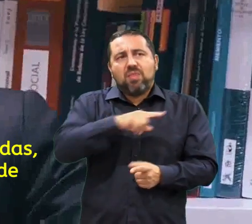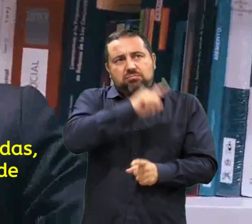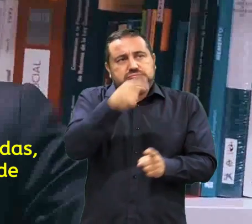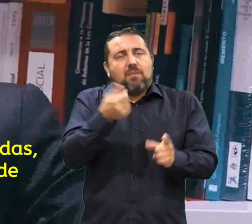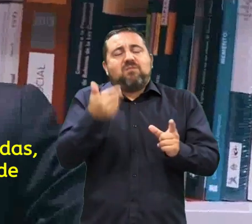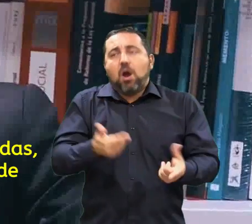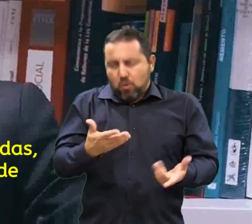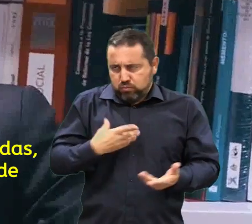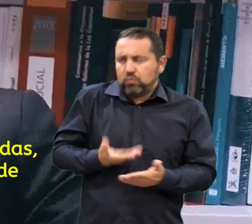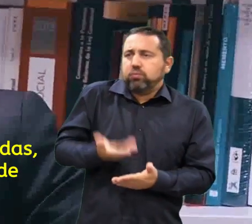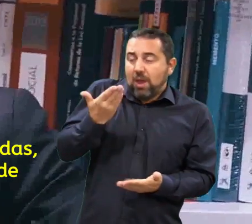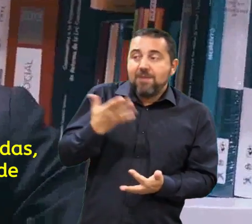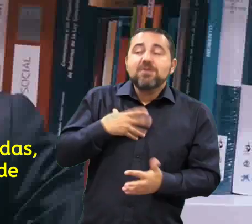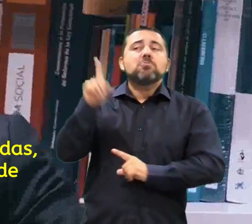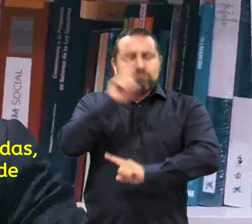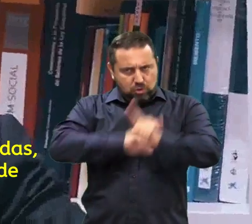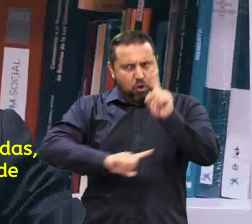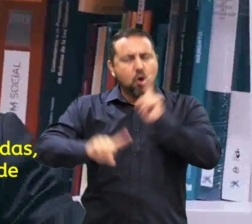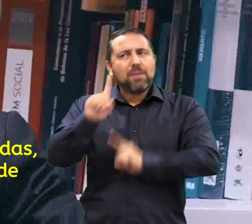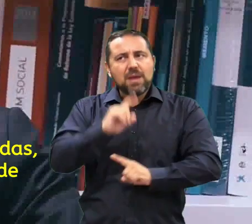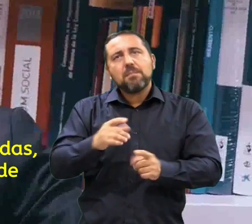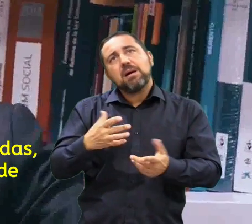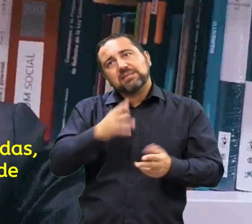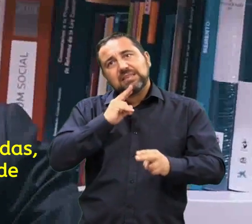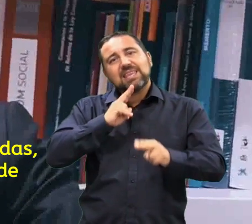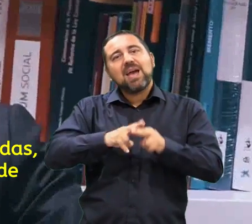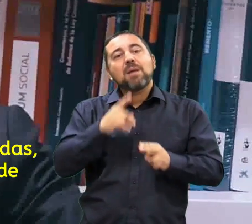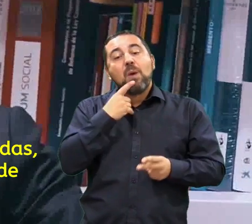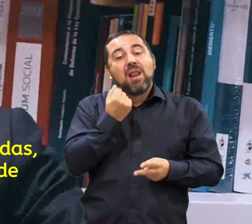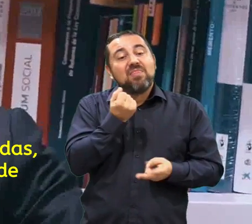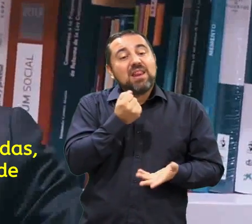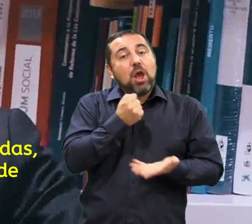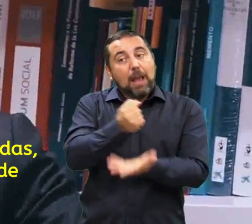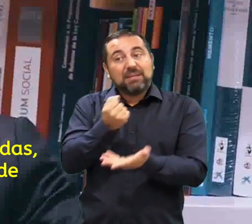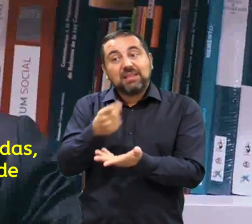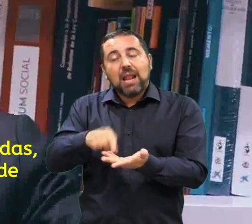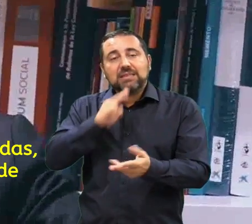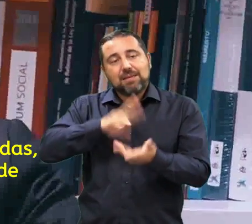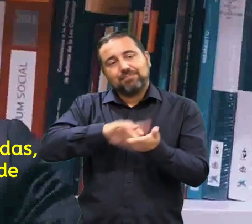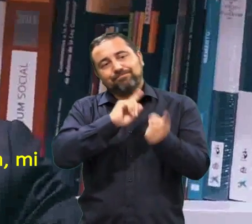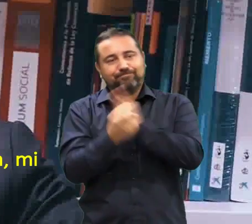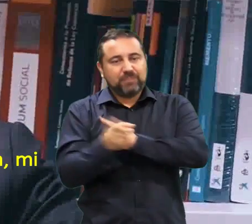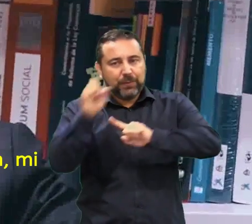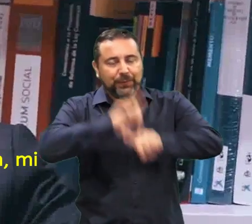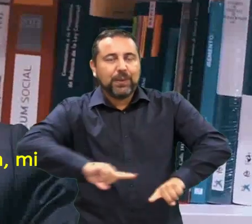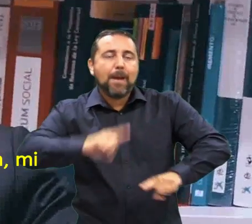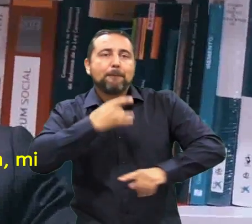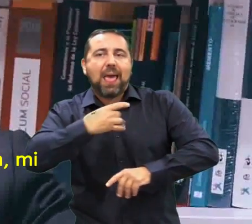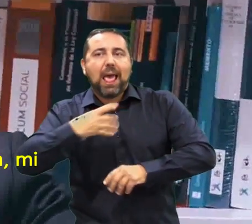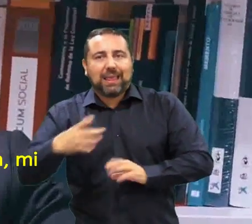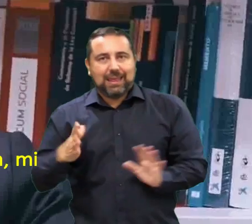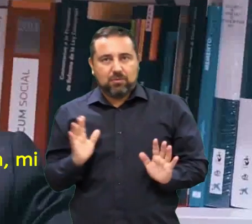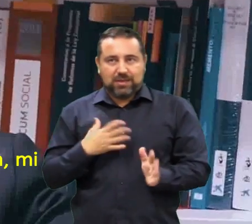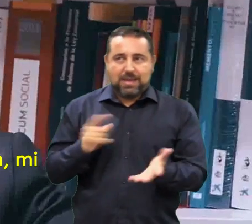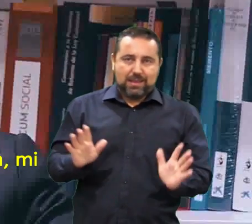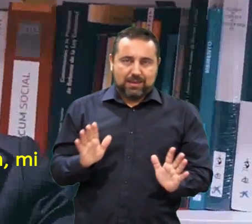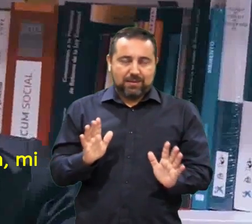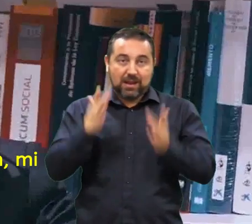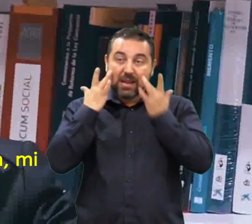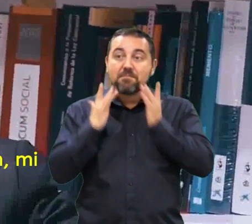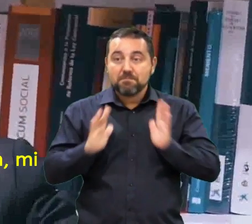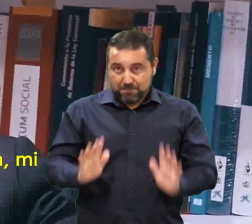incluso en cantidades muy elevadas podríamos estar ante un problema hasta de blanqueo de capitales. Por tanto, este tema de la